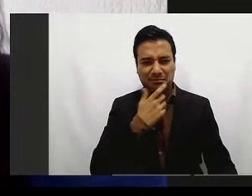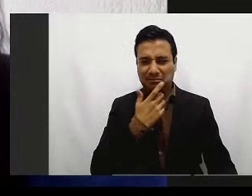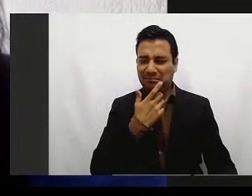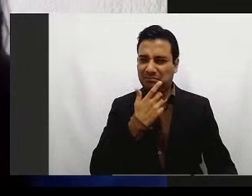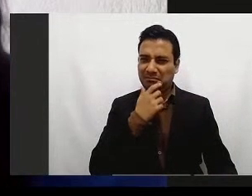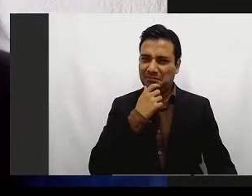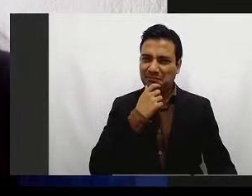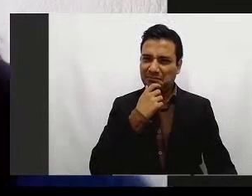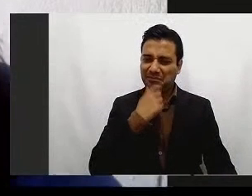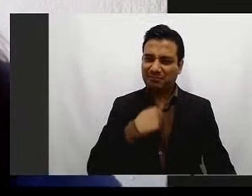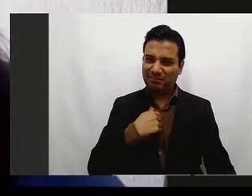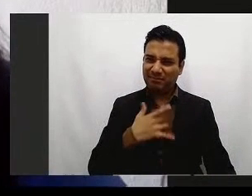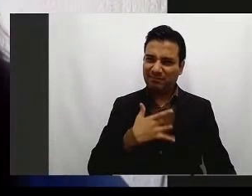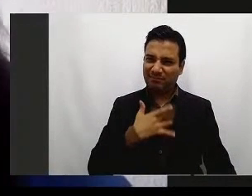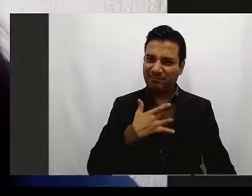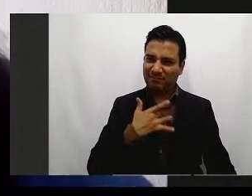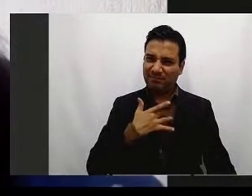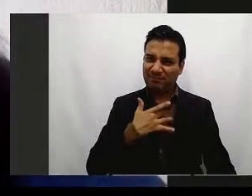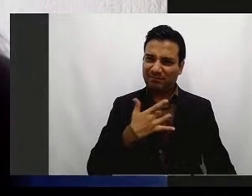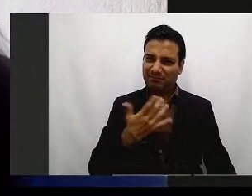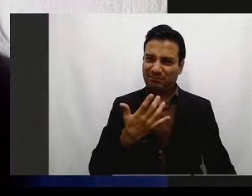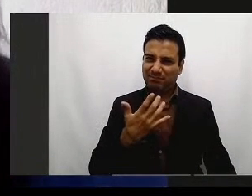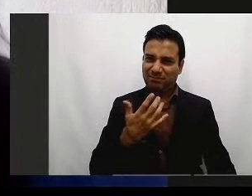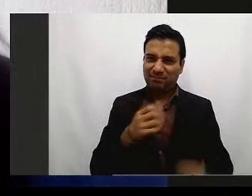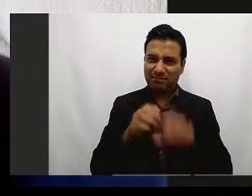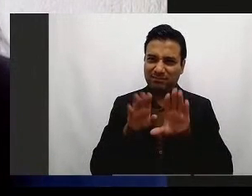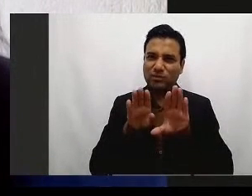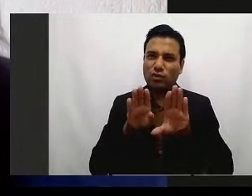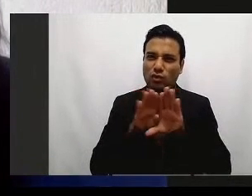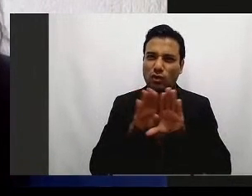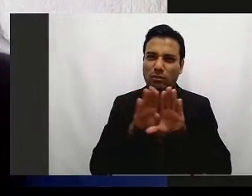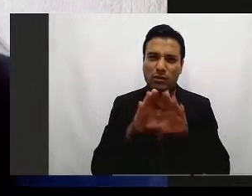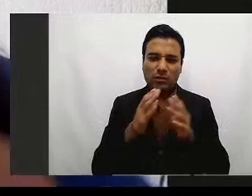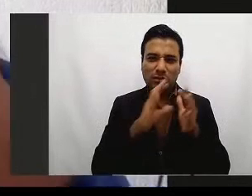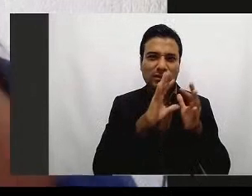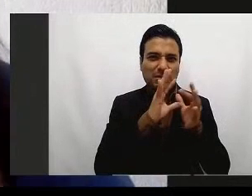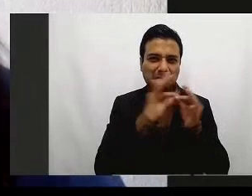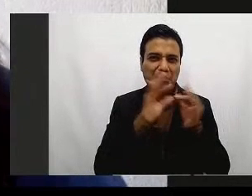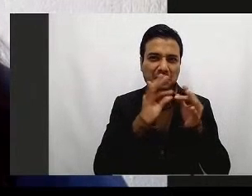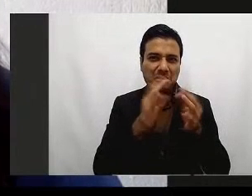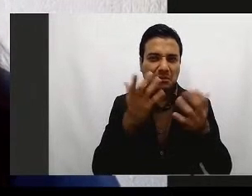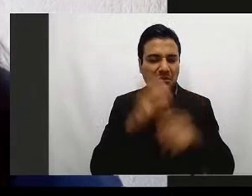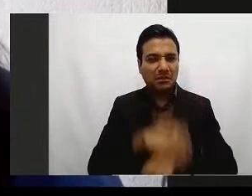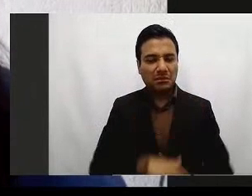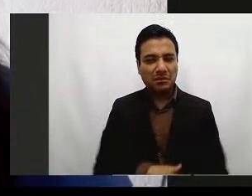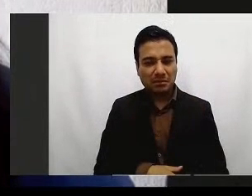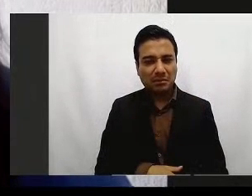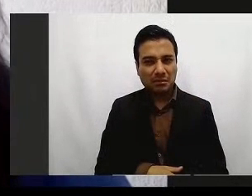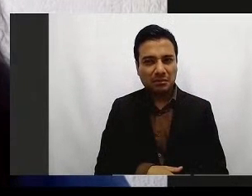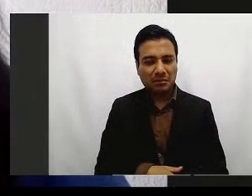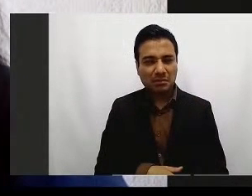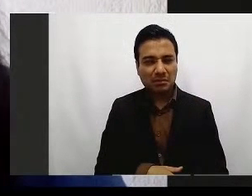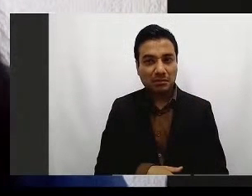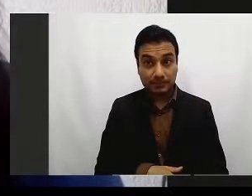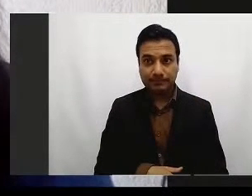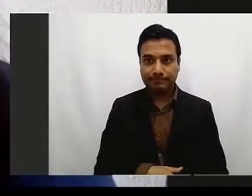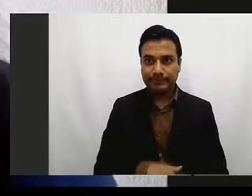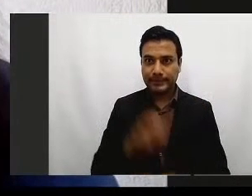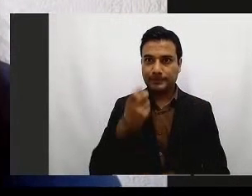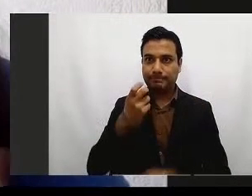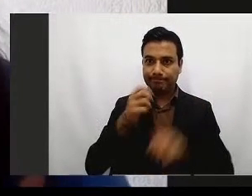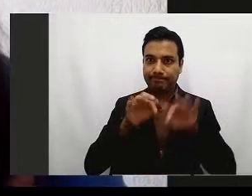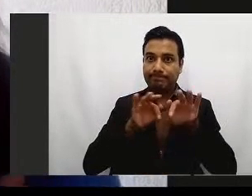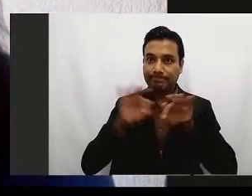de Isabel Omega, ¿no?, de que, híjole, ¿y esto cómo se los comunico?, ¿no? Pero entonces también hicimos esa tarea de poder decir, a ver, esto